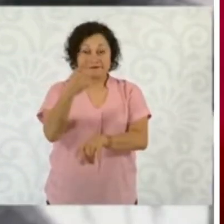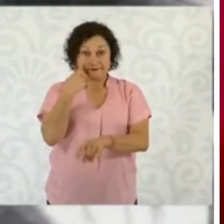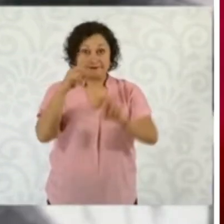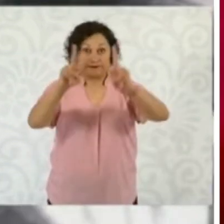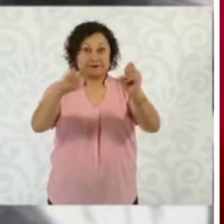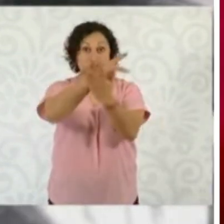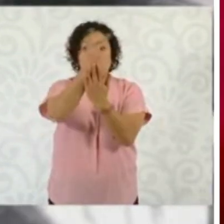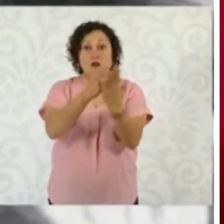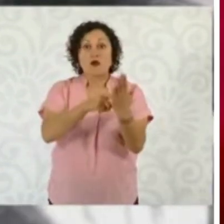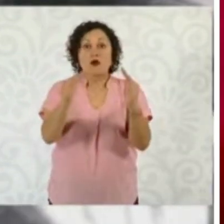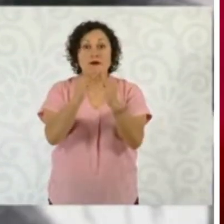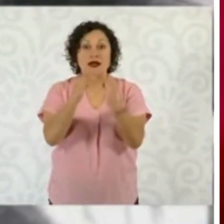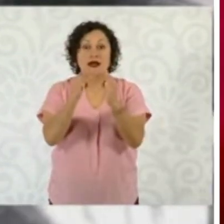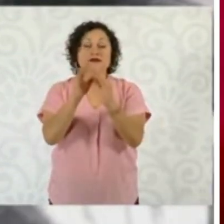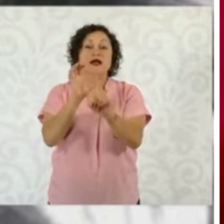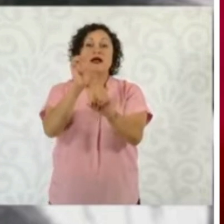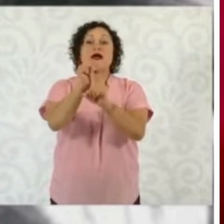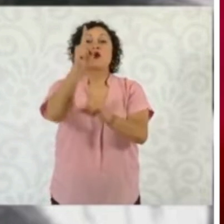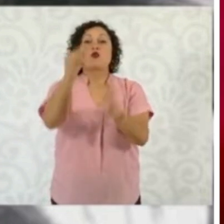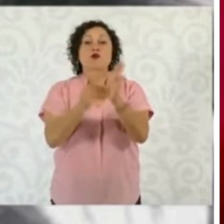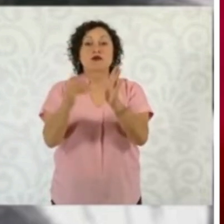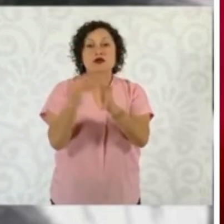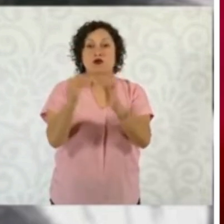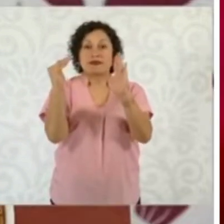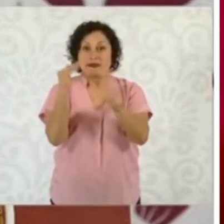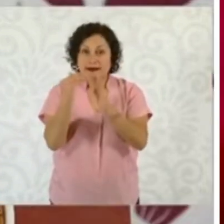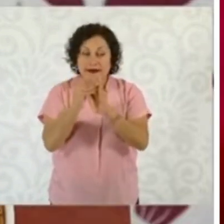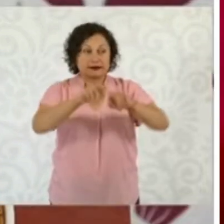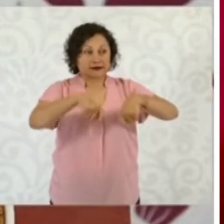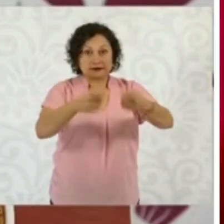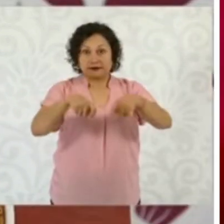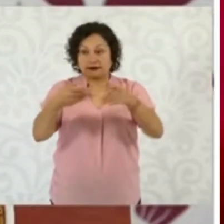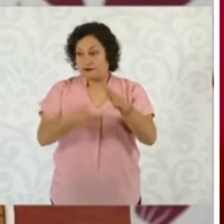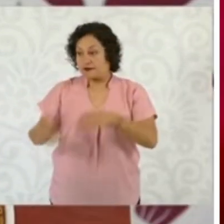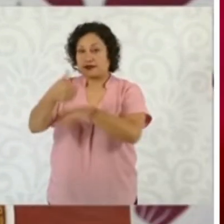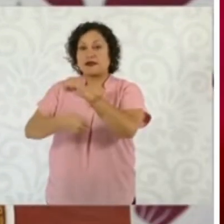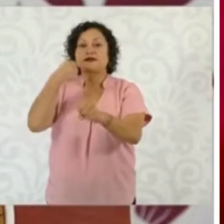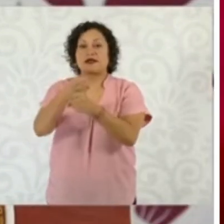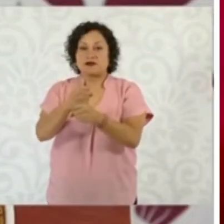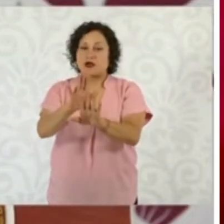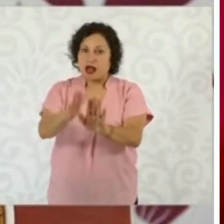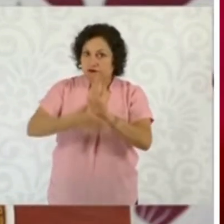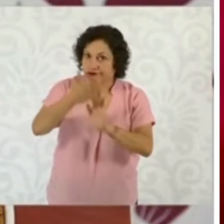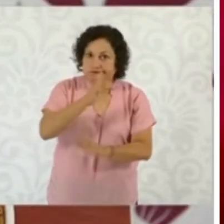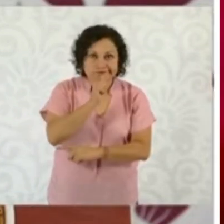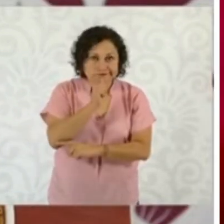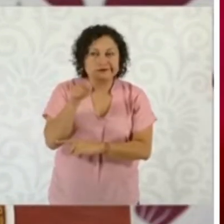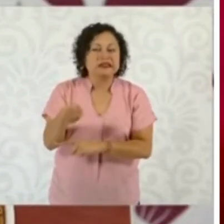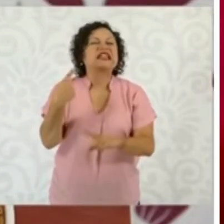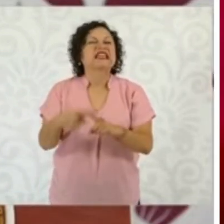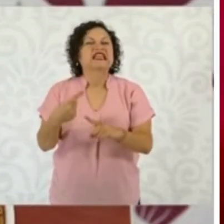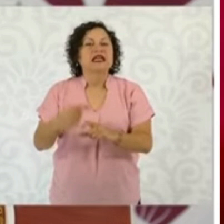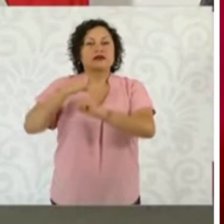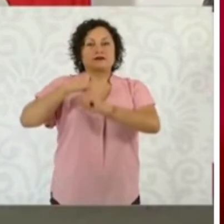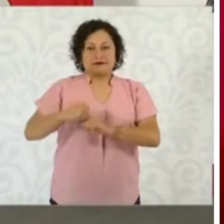como meta 1 millón de viviendas en el sexenio. Ese 1 millón de viviendas, ¿quién lo va a construir? La mitad, más o menos,